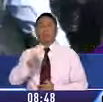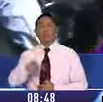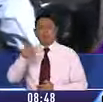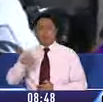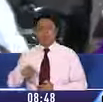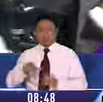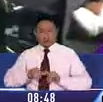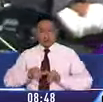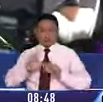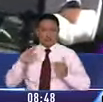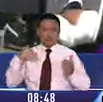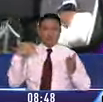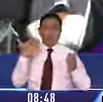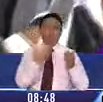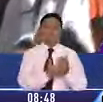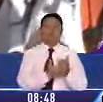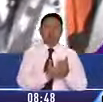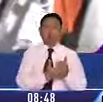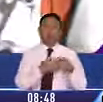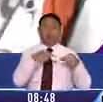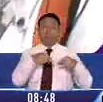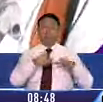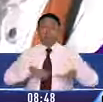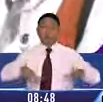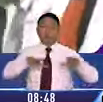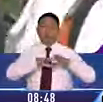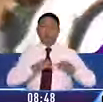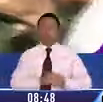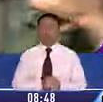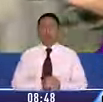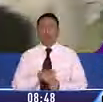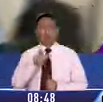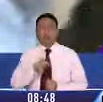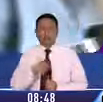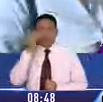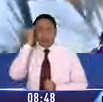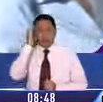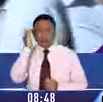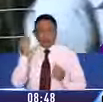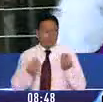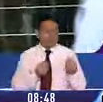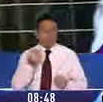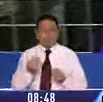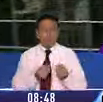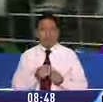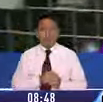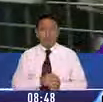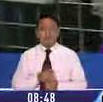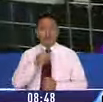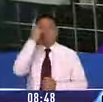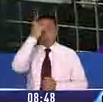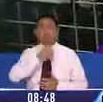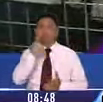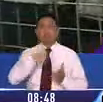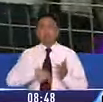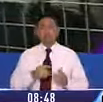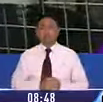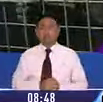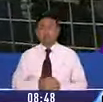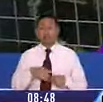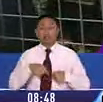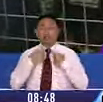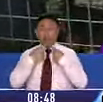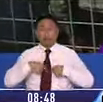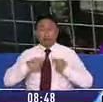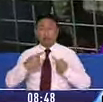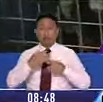que siguen llegando acá hasta esta zona. Hay bastante expectativa de lo que se puede decidir y también de lo que se puede anunciar